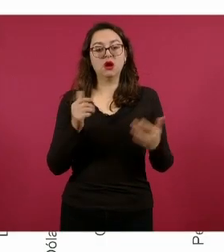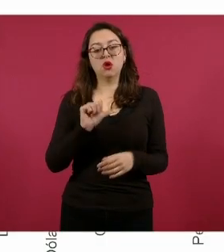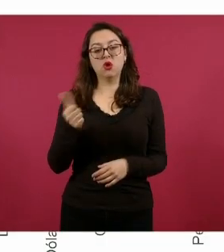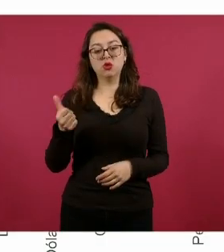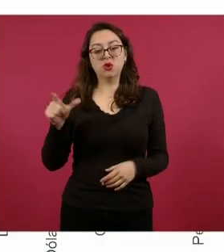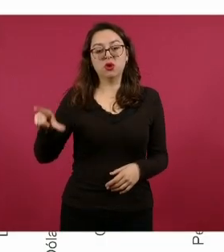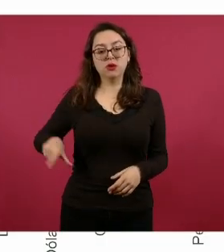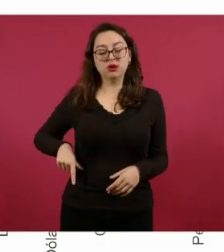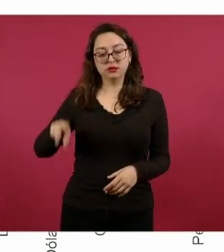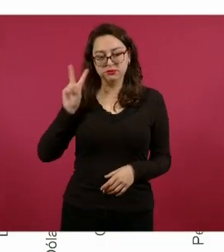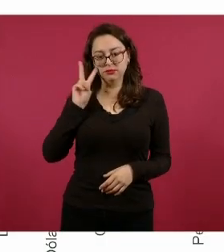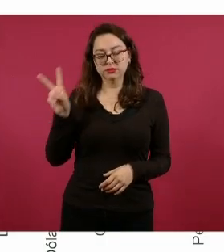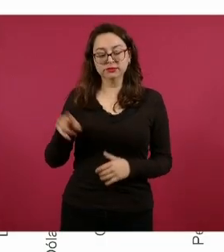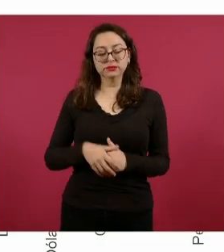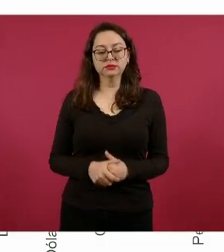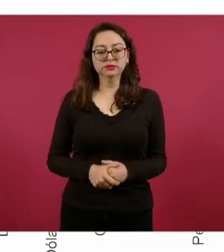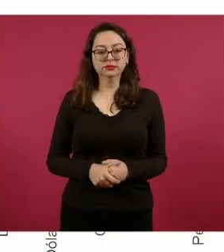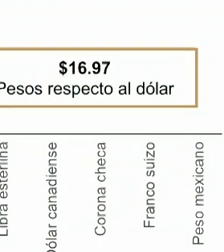tienen otra.